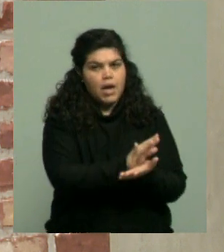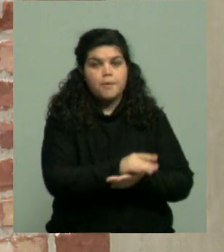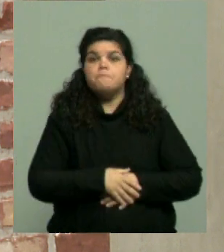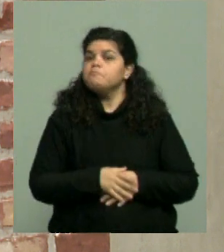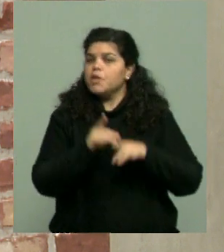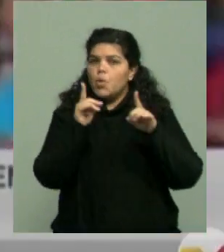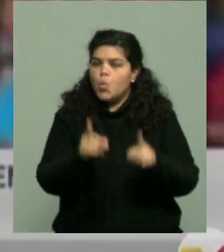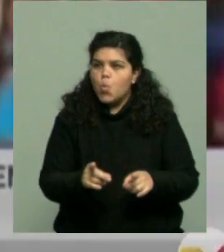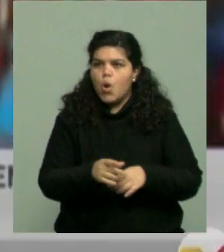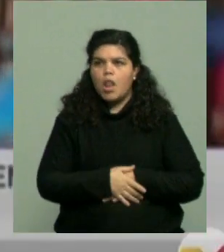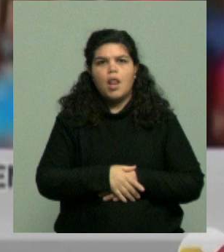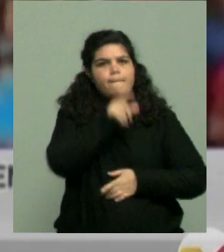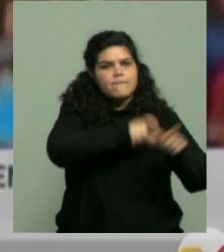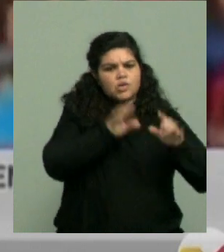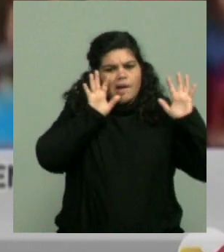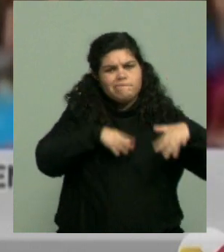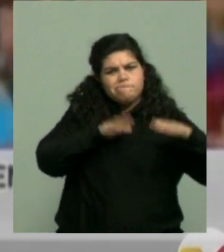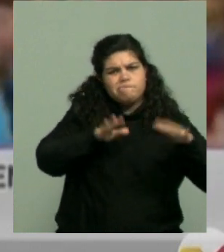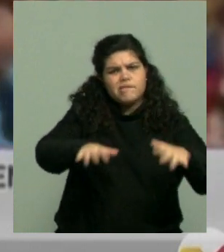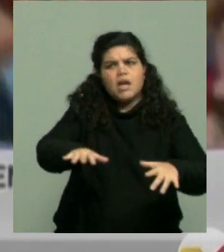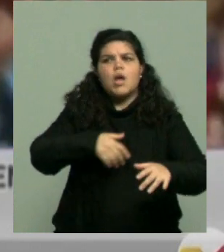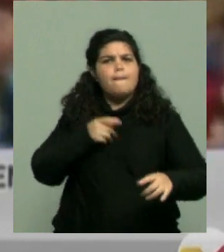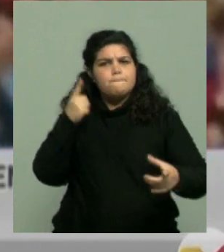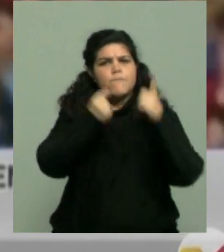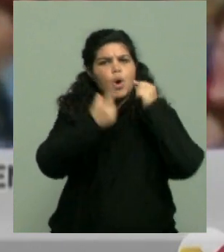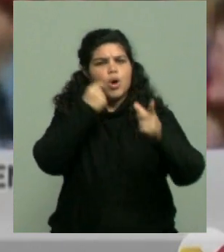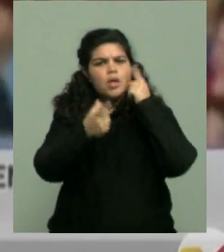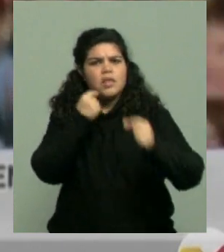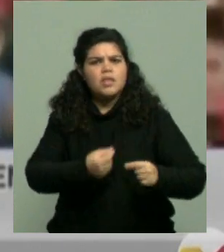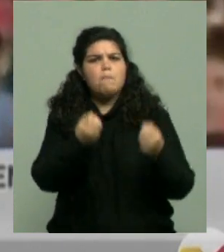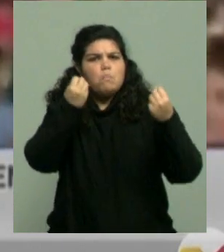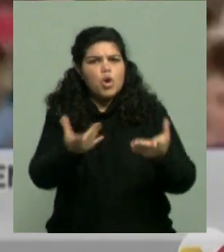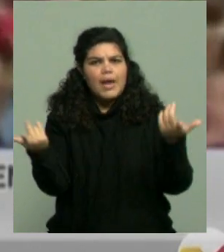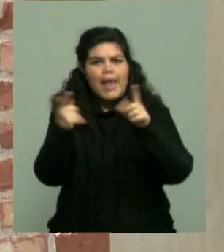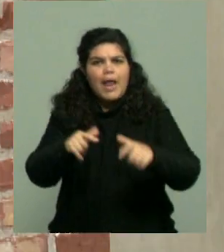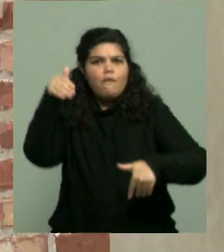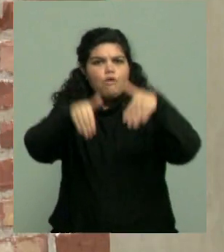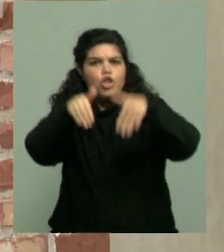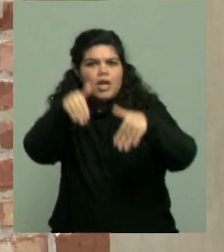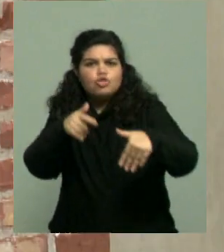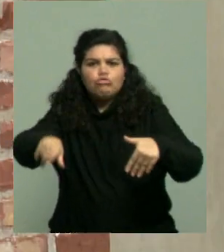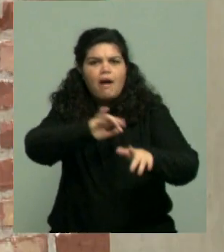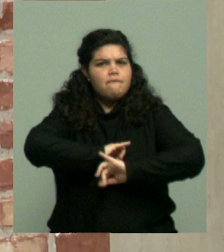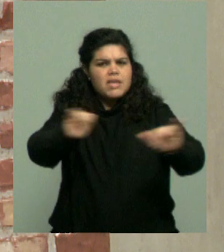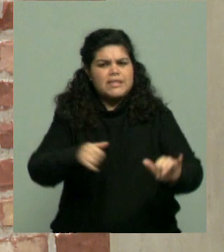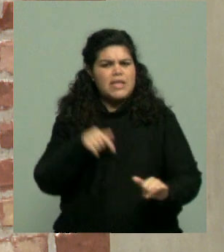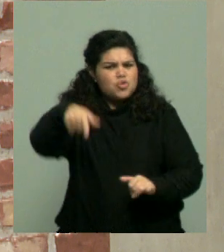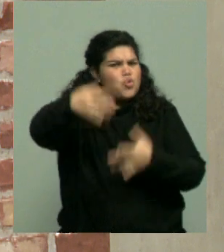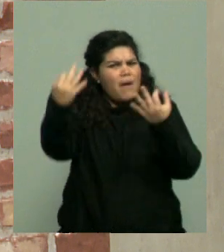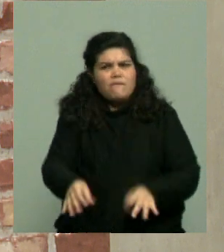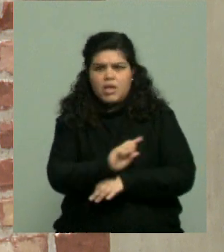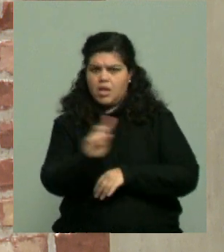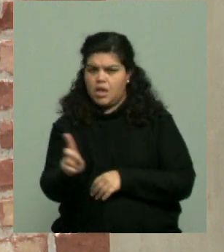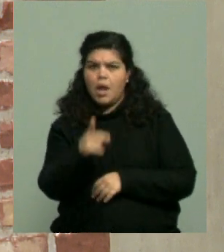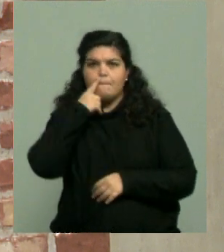están coincidiendo con el resultado que dice la autoridad electoral ha sido el de esta elección que proclamó a Nicolás